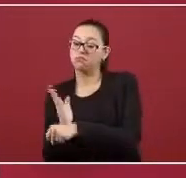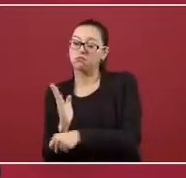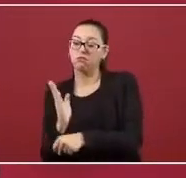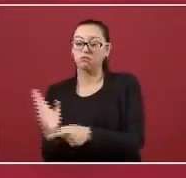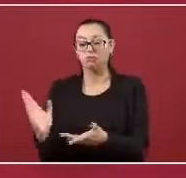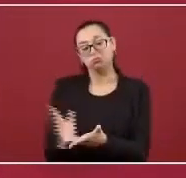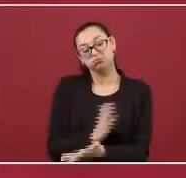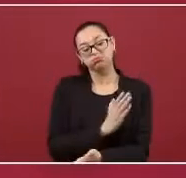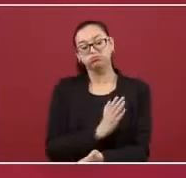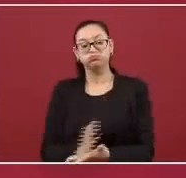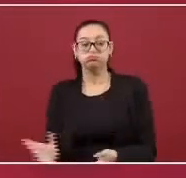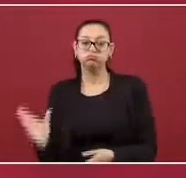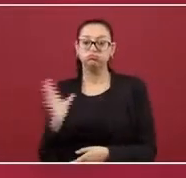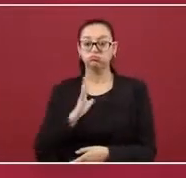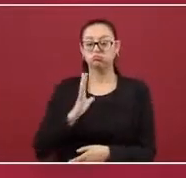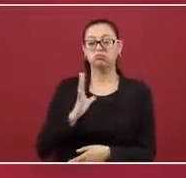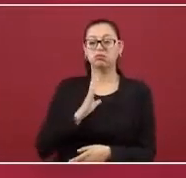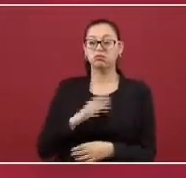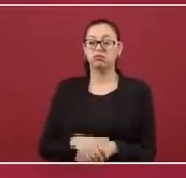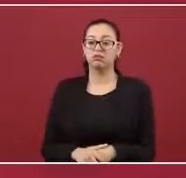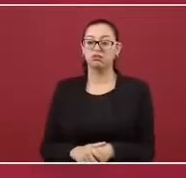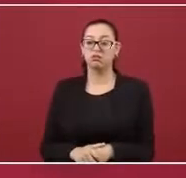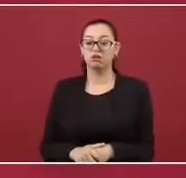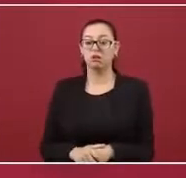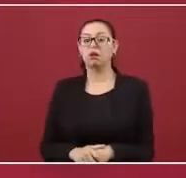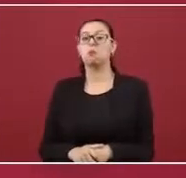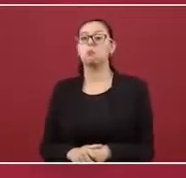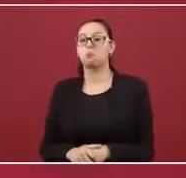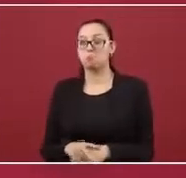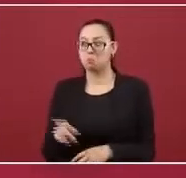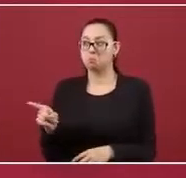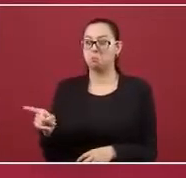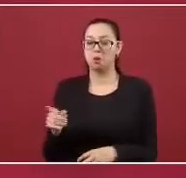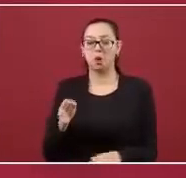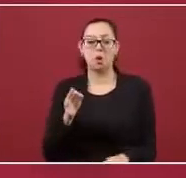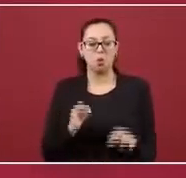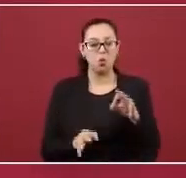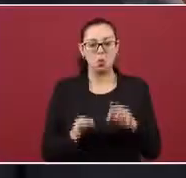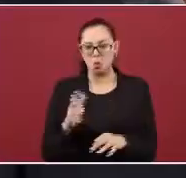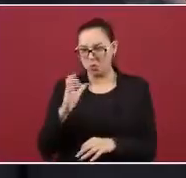o sea que se mide con distintas varas